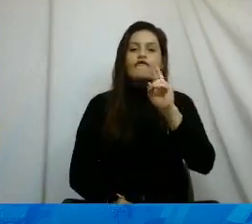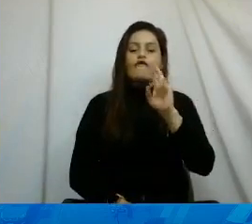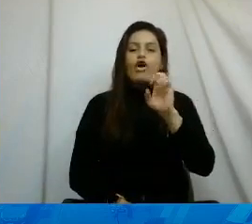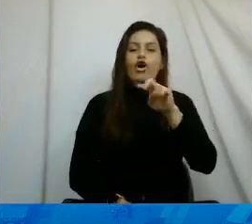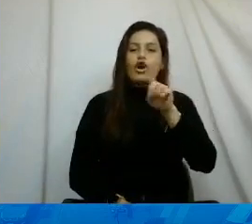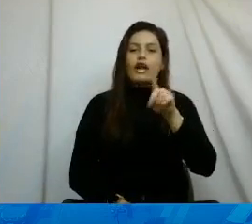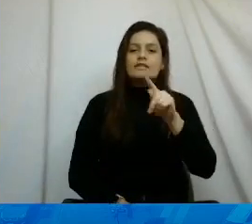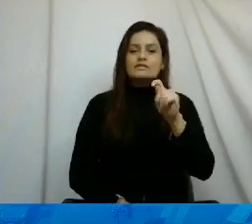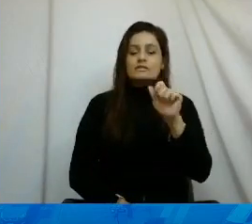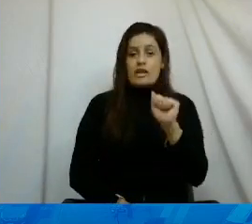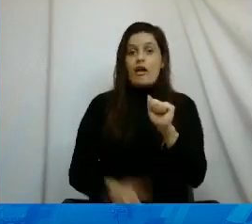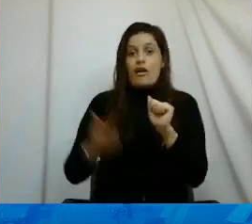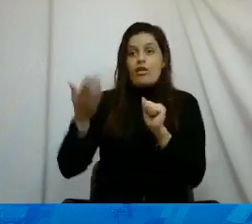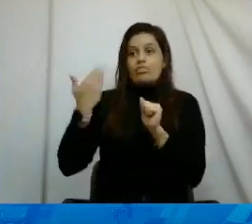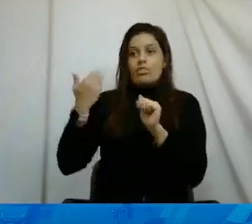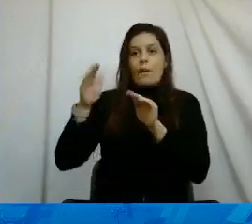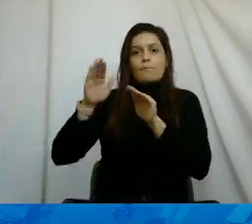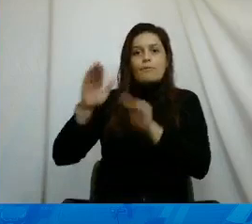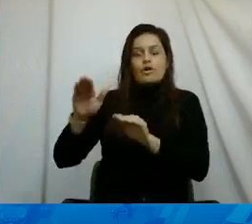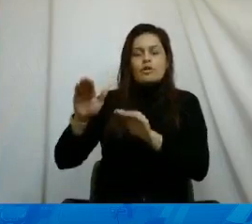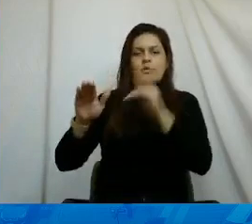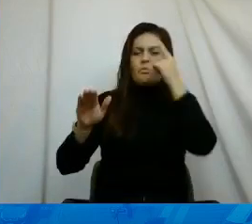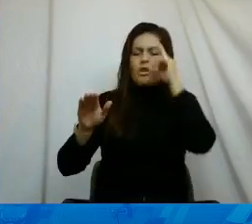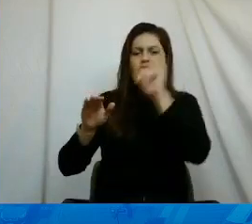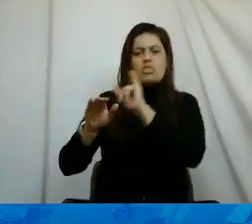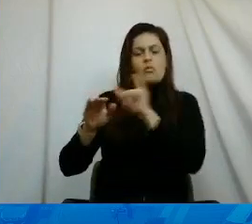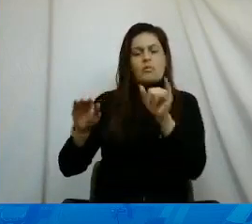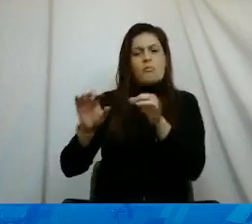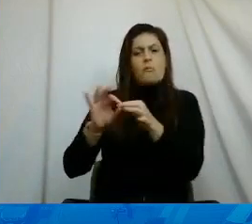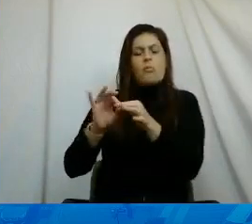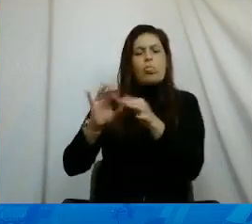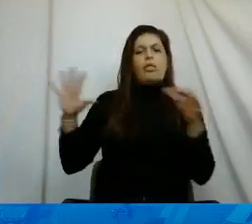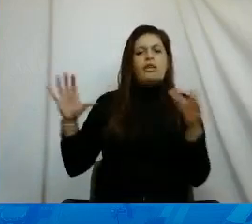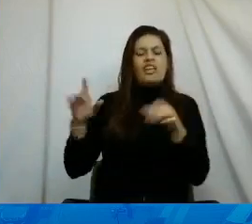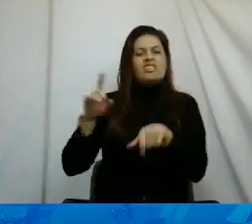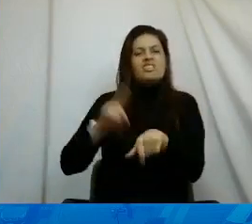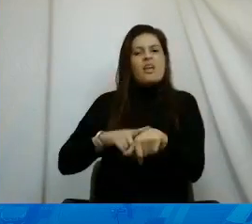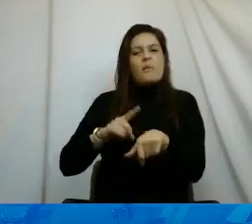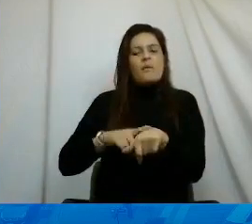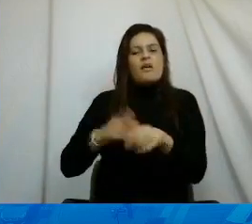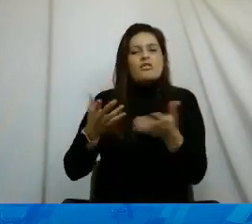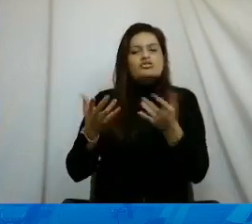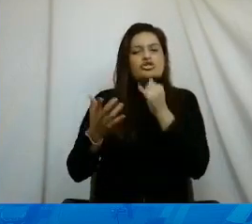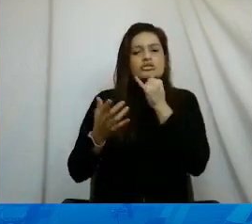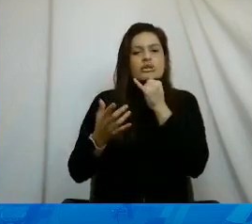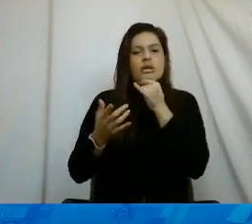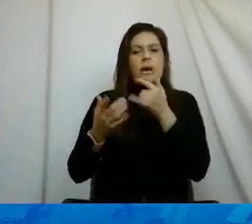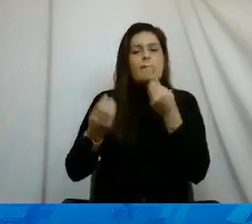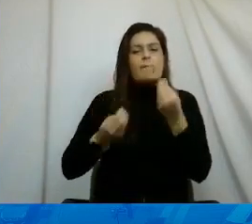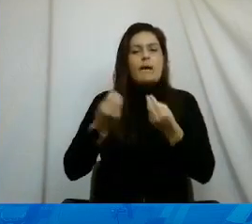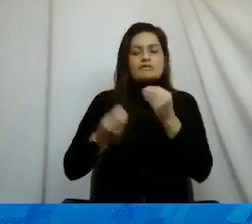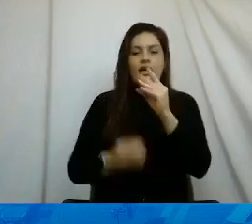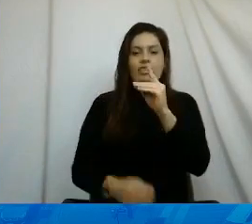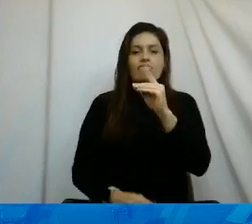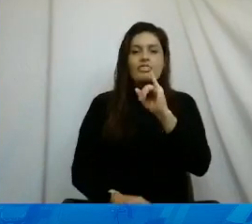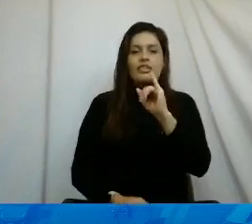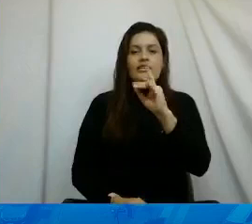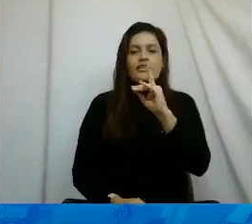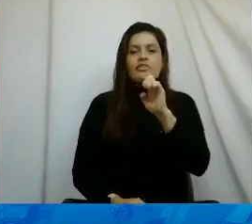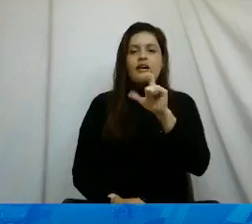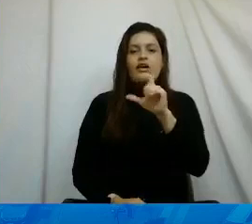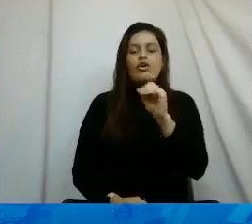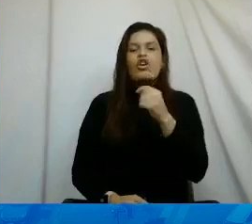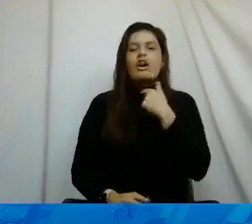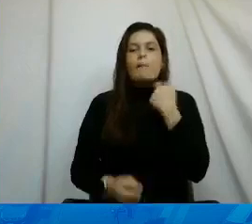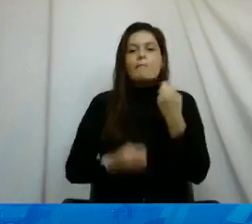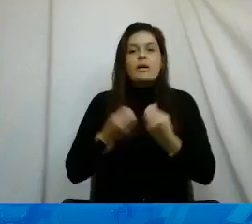iba a apoyar, pero finalmente perdí un poco el hilo del tema. Me gustaría saber ahí cómo está Dideco, qué pasó con finalmente y en